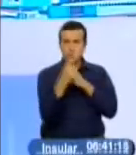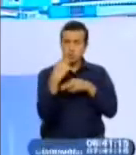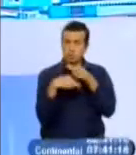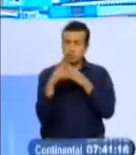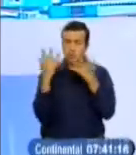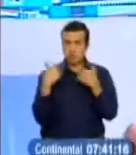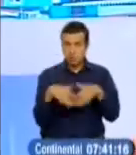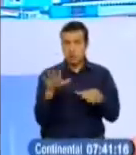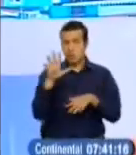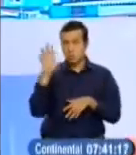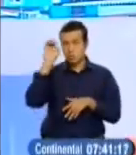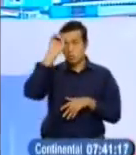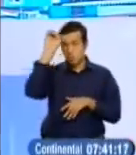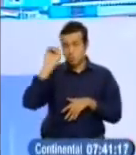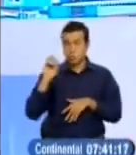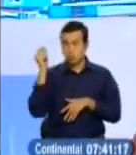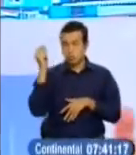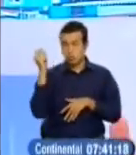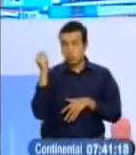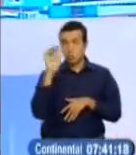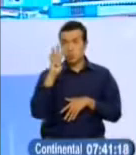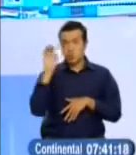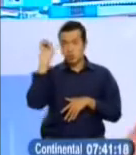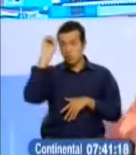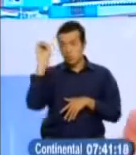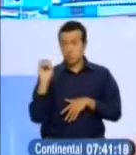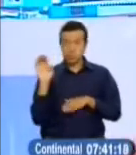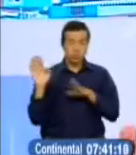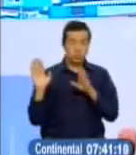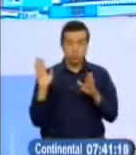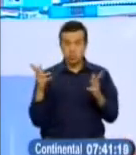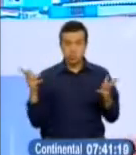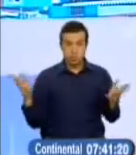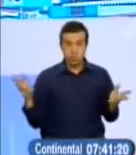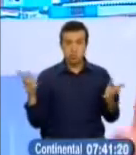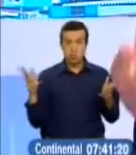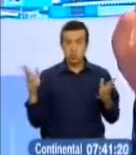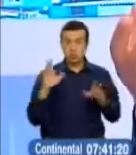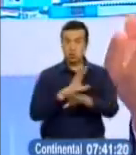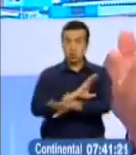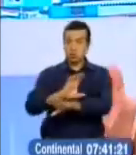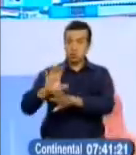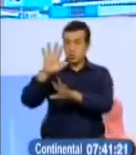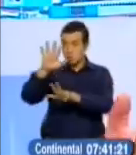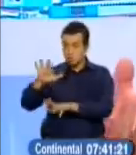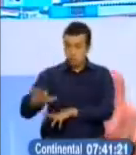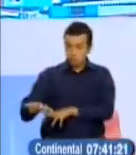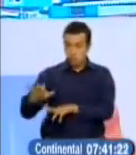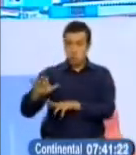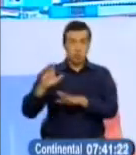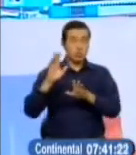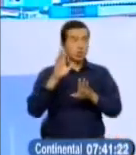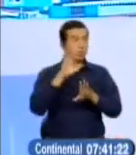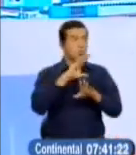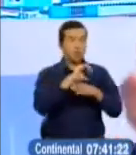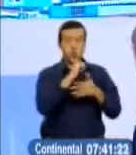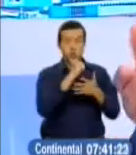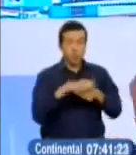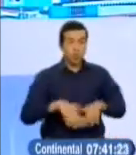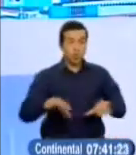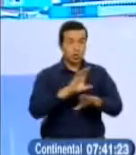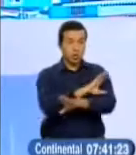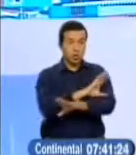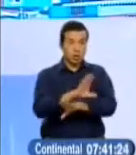eso genera y el 50 por ciento de los ingresos y el 40 por ciento pero ni para las actividades agrícolas ni para las actividades no agropecuarias rurales